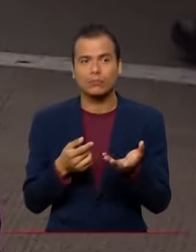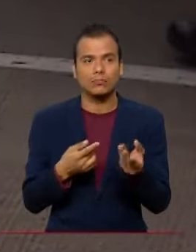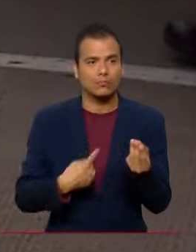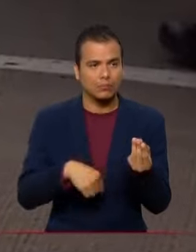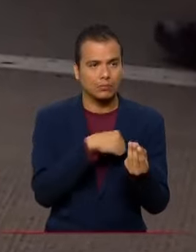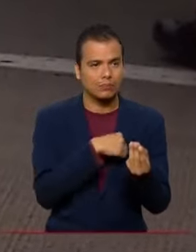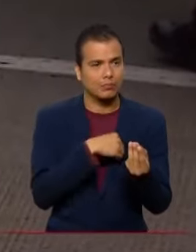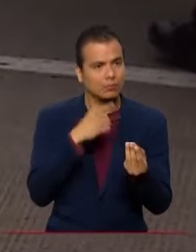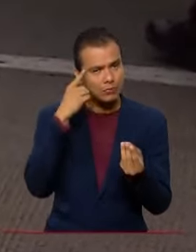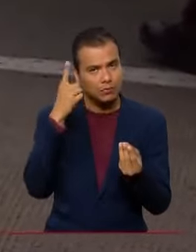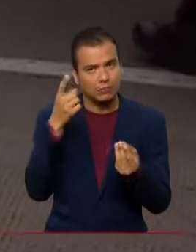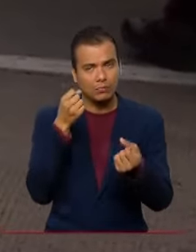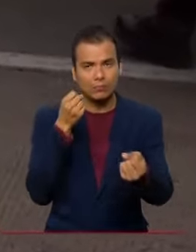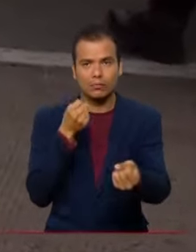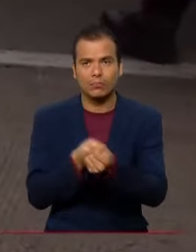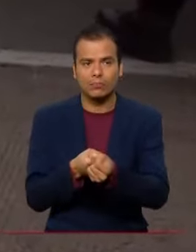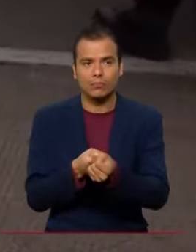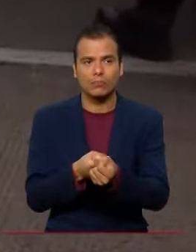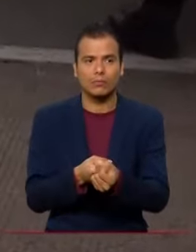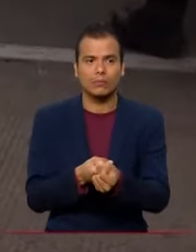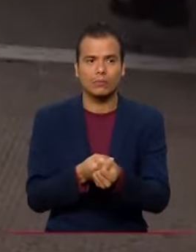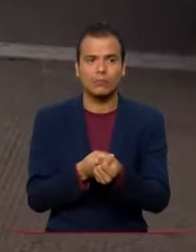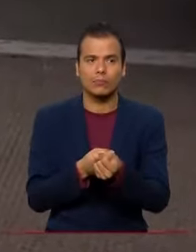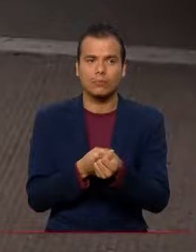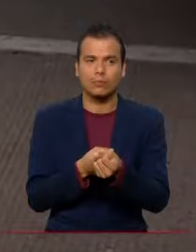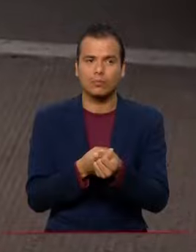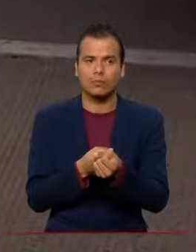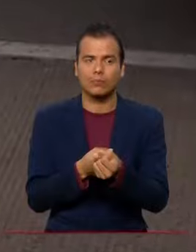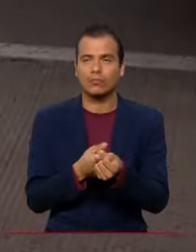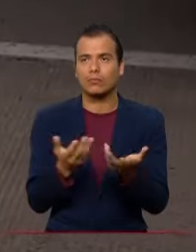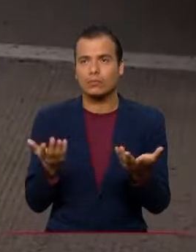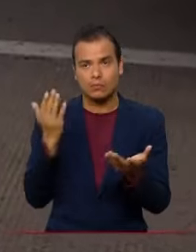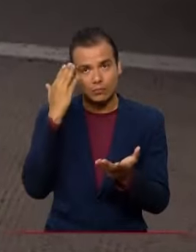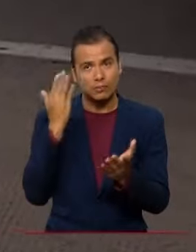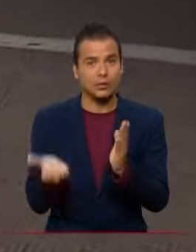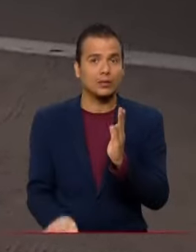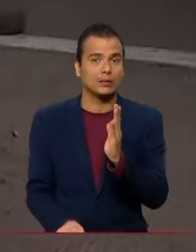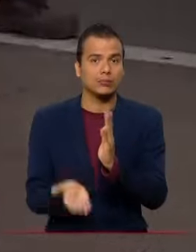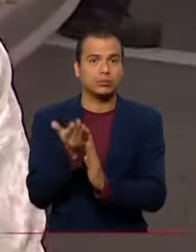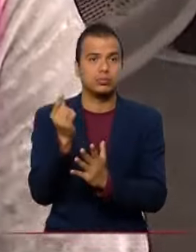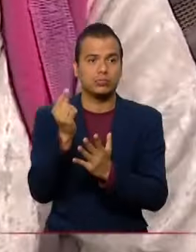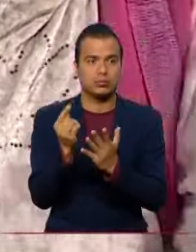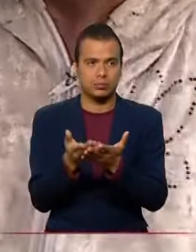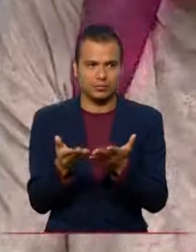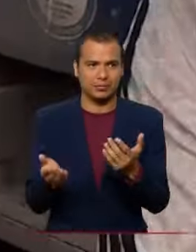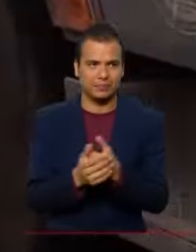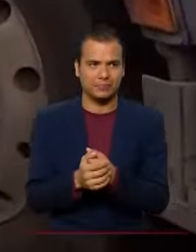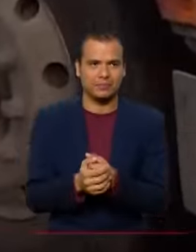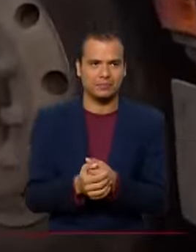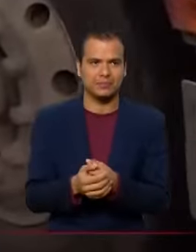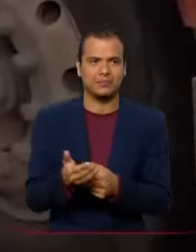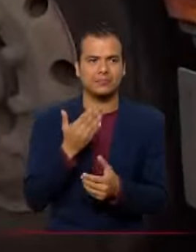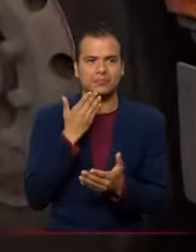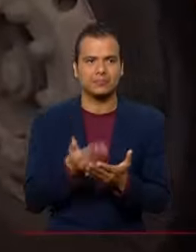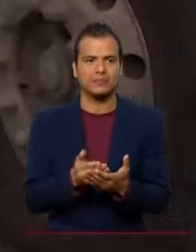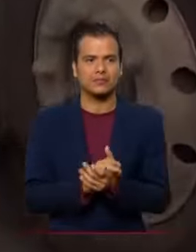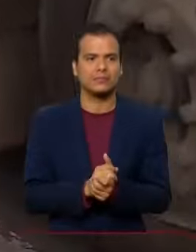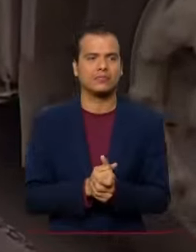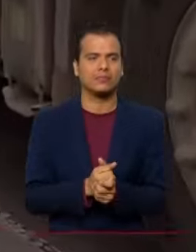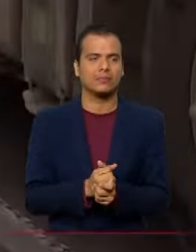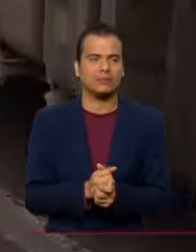de acuerdo el paro de los camioneros, porque verdad, son mucho la CPM, la gasolina. Muchísimas gracias. Bueno, pues. De otra parte,